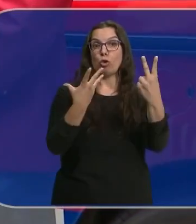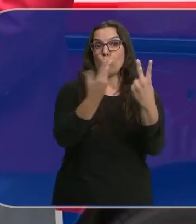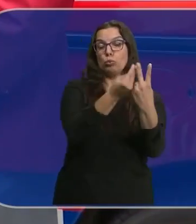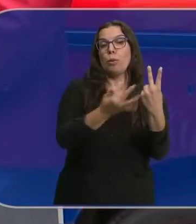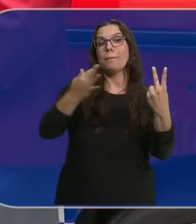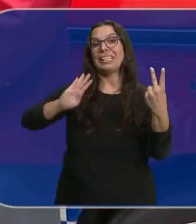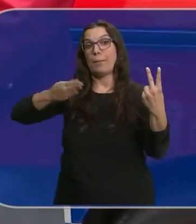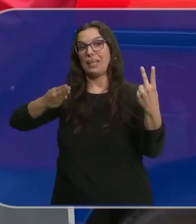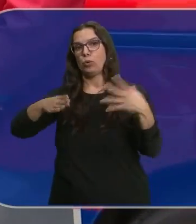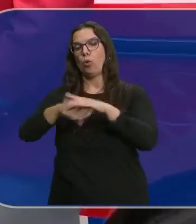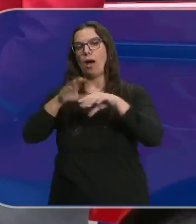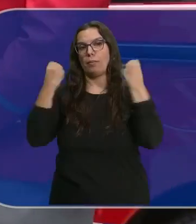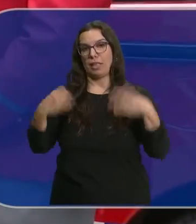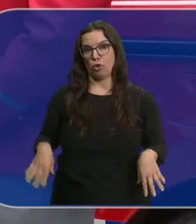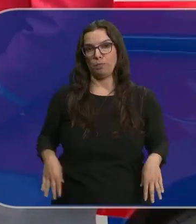Bildu.